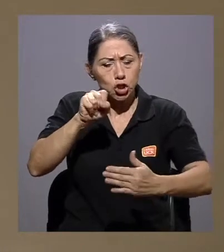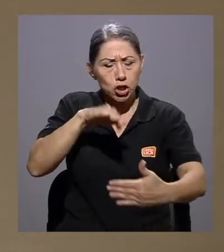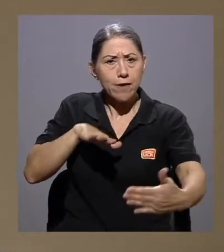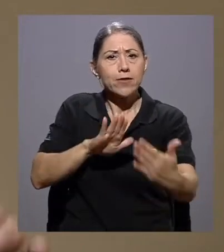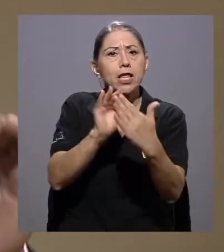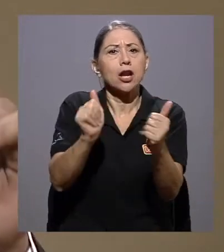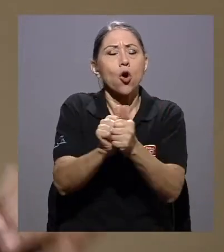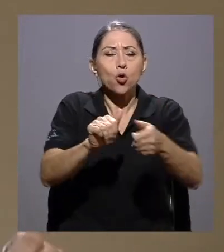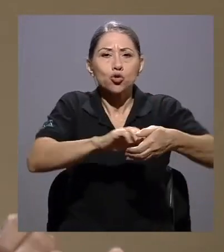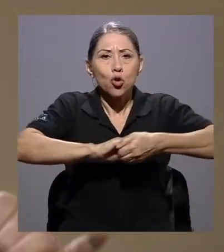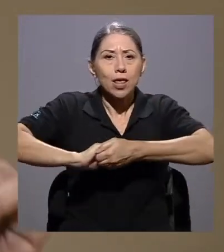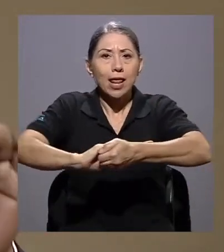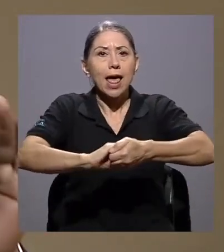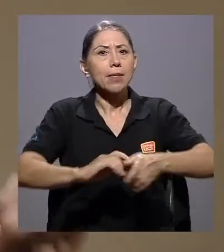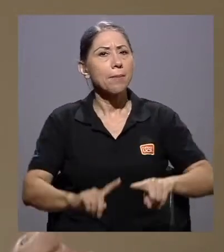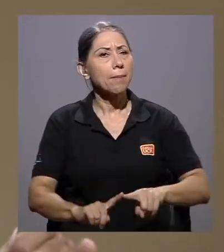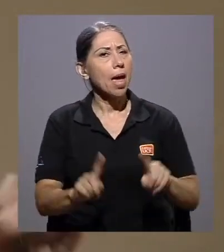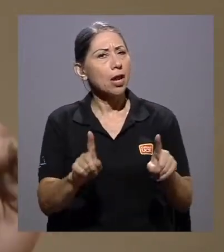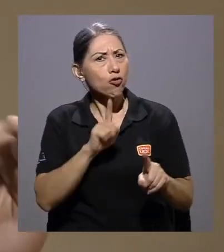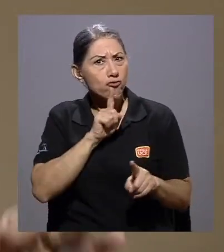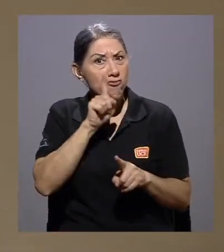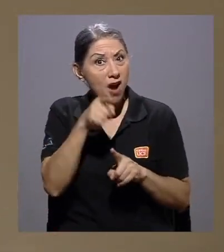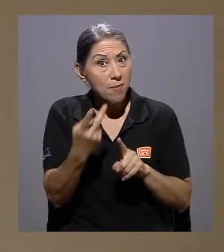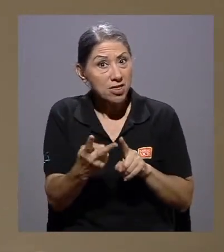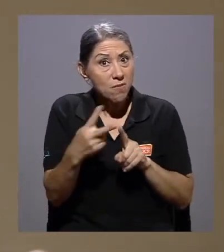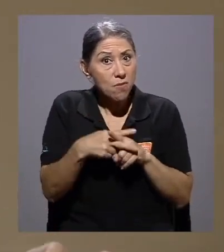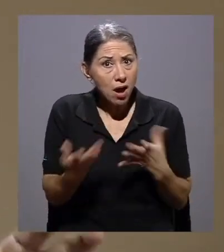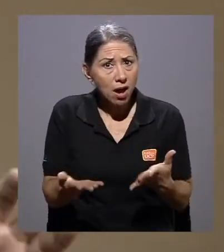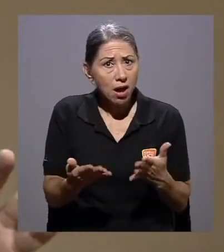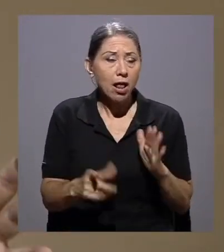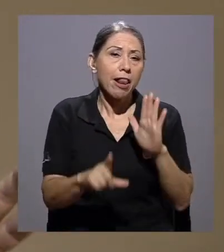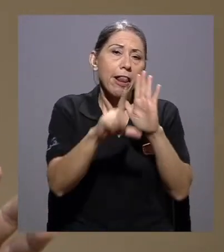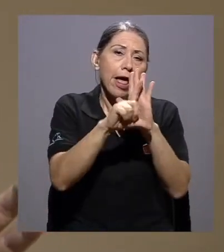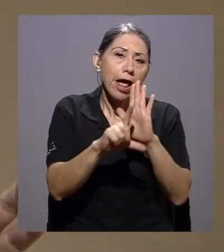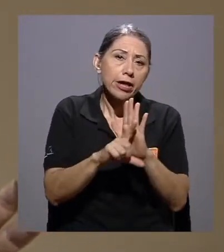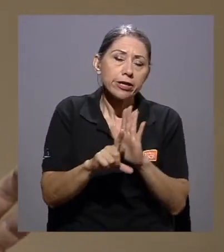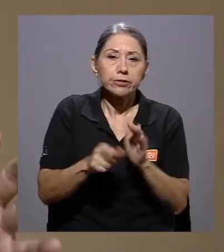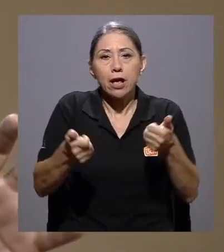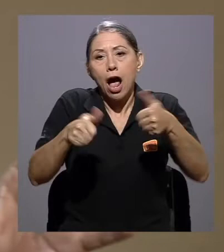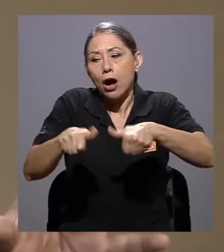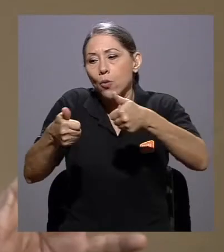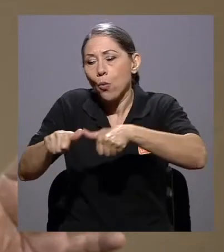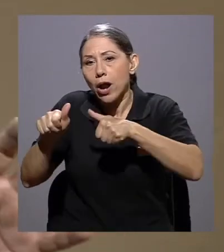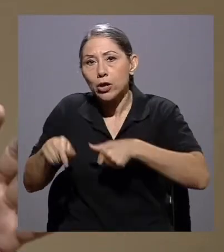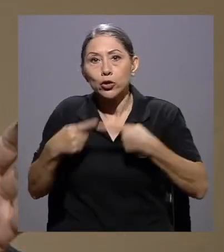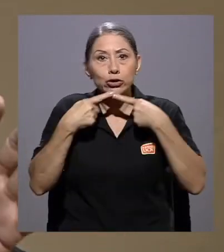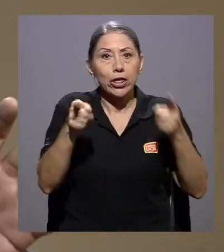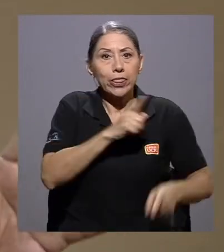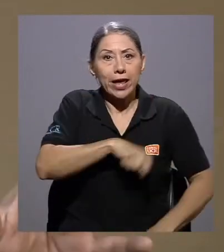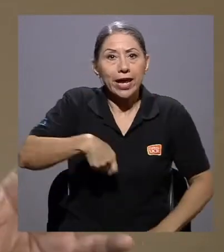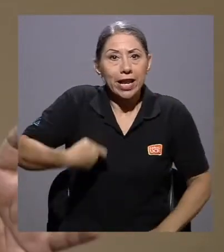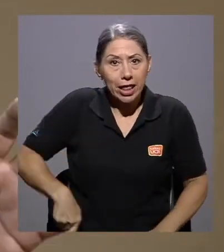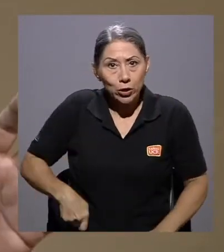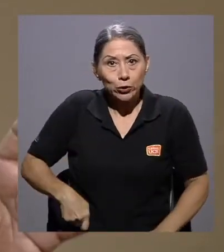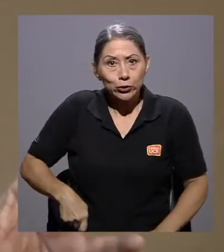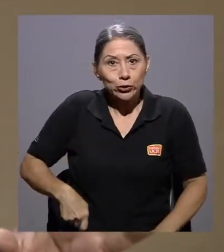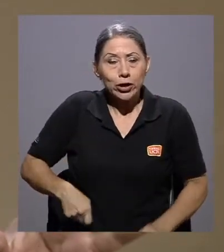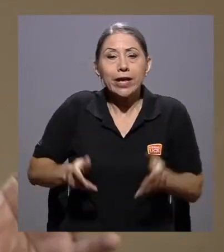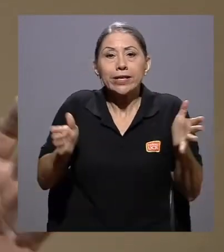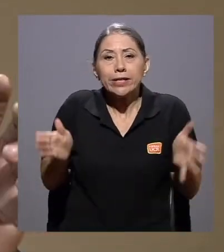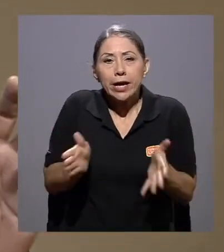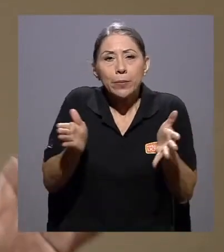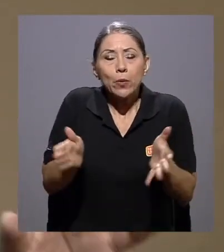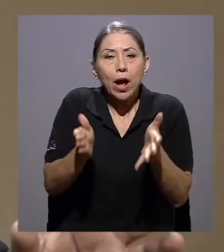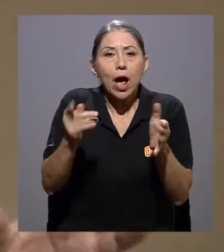operativamente, las leyes, los acuerdos, los decretos están empujados por grupos económicos